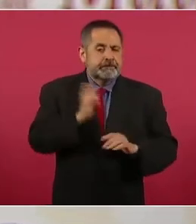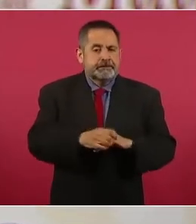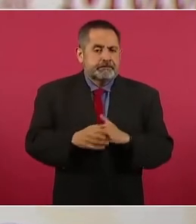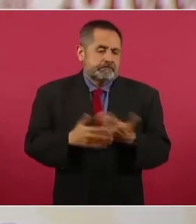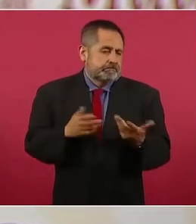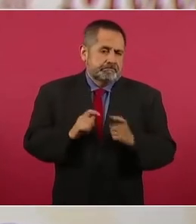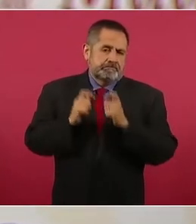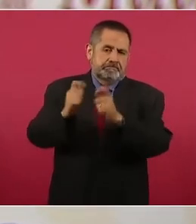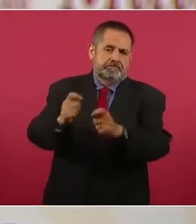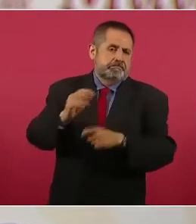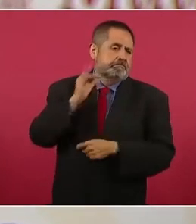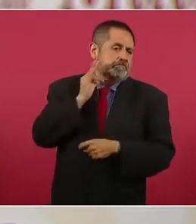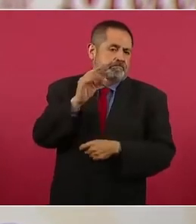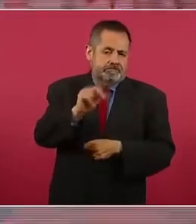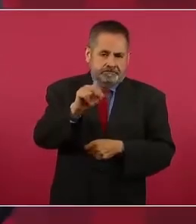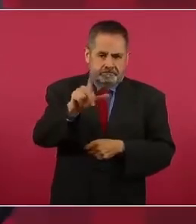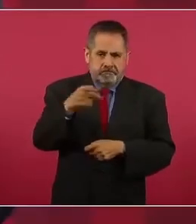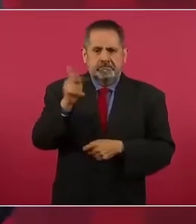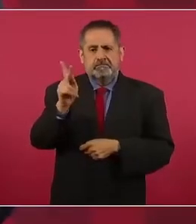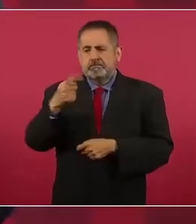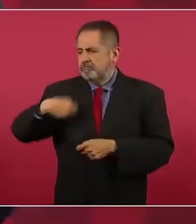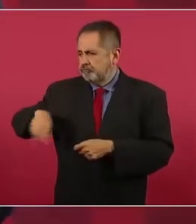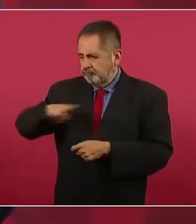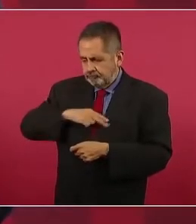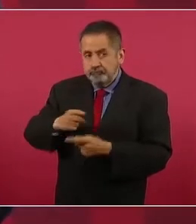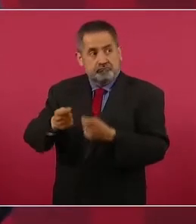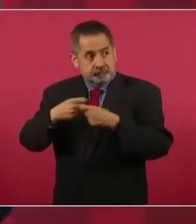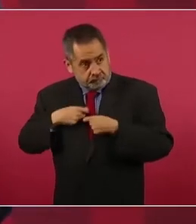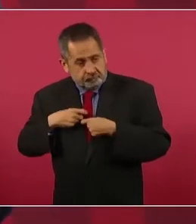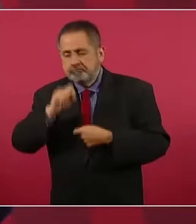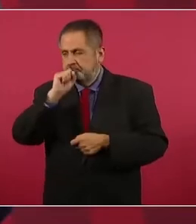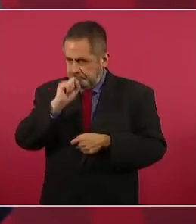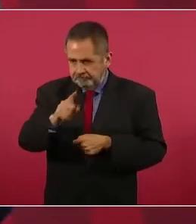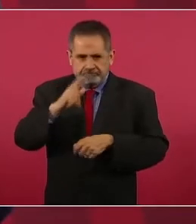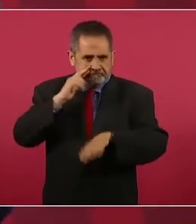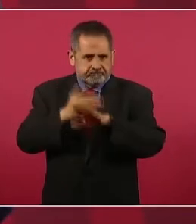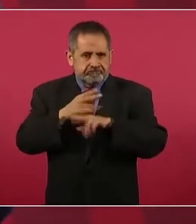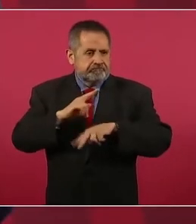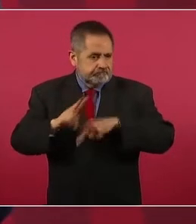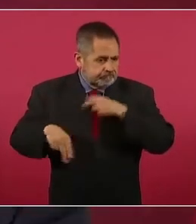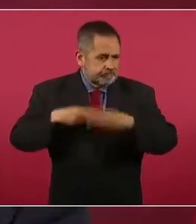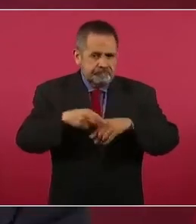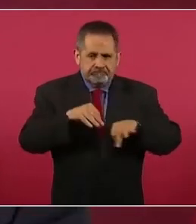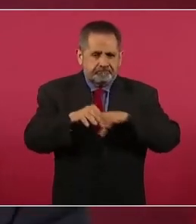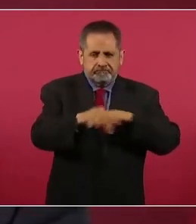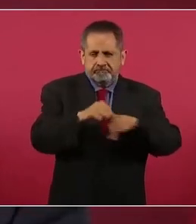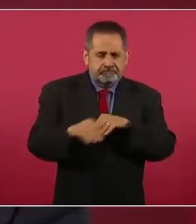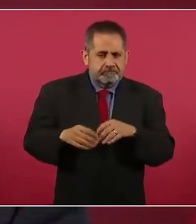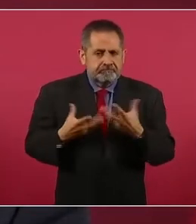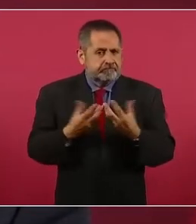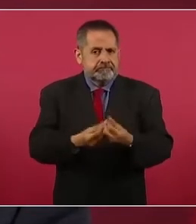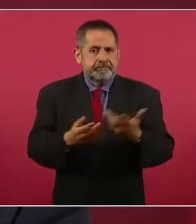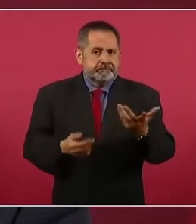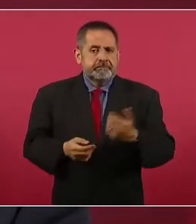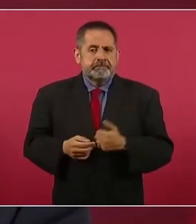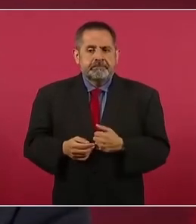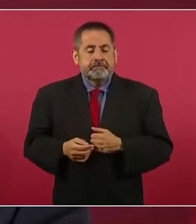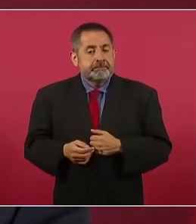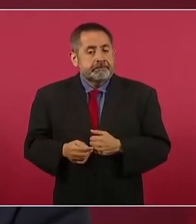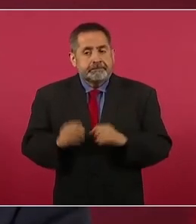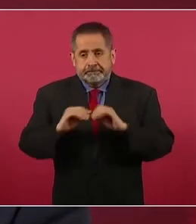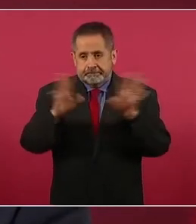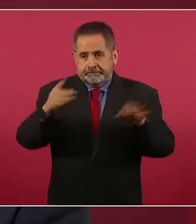a la Fiscalía de Nuevo León, pero nosotros vamos a ser la parte que nos corresponde a partir de este oficio. Evidentemente para